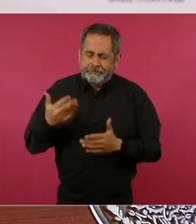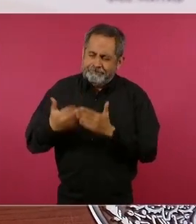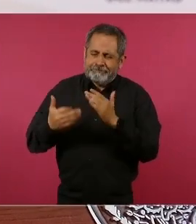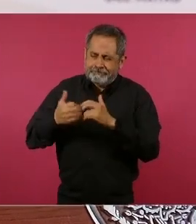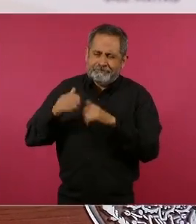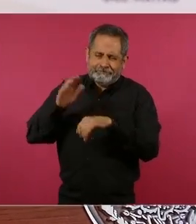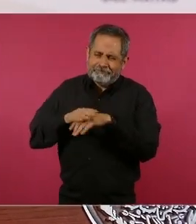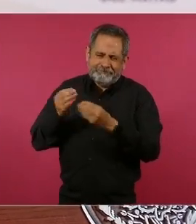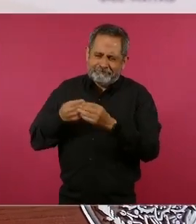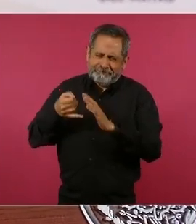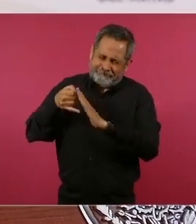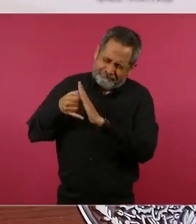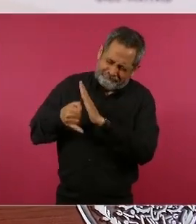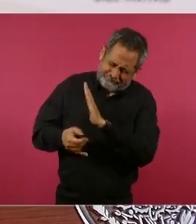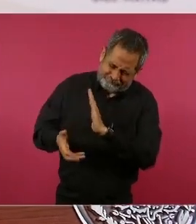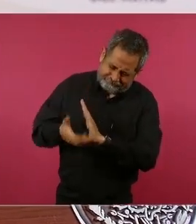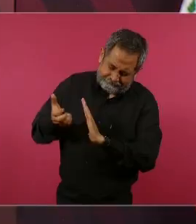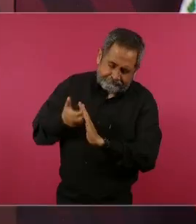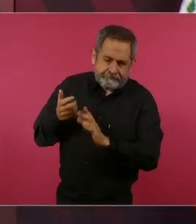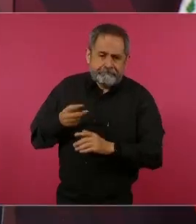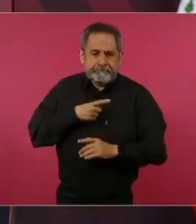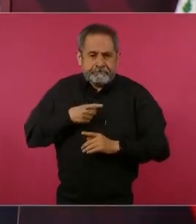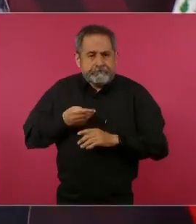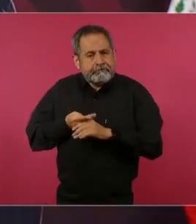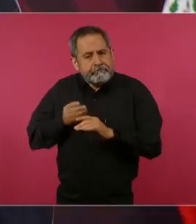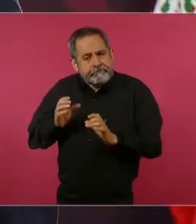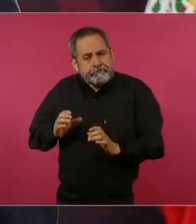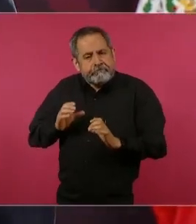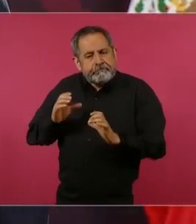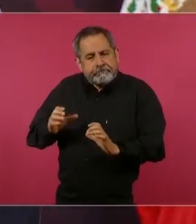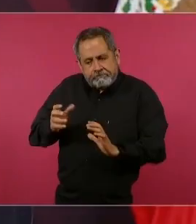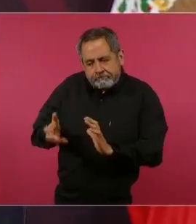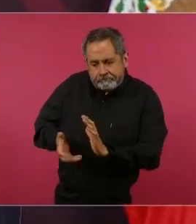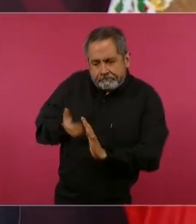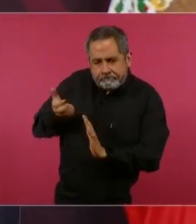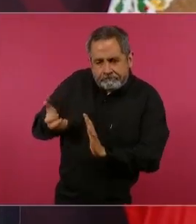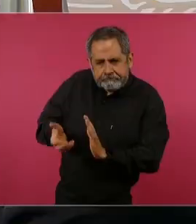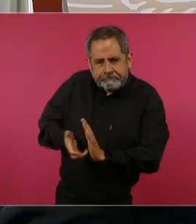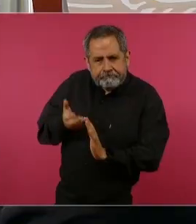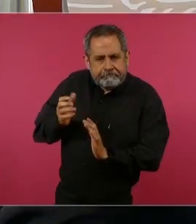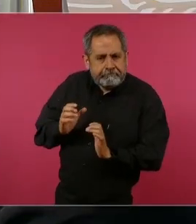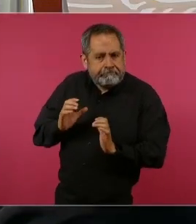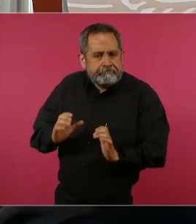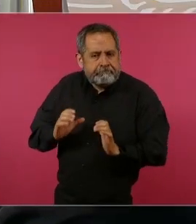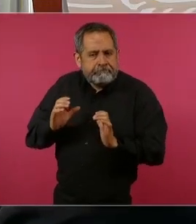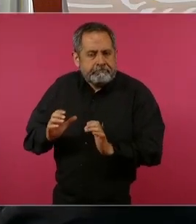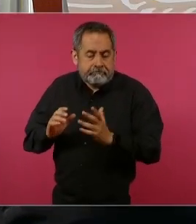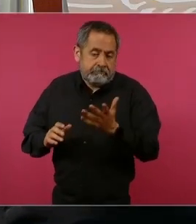falta mucho trabajo, y hay que hacerlo con cuidado porque